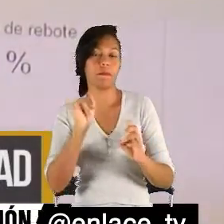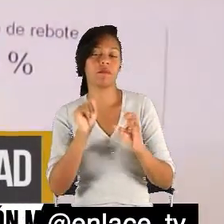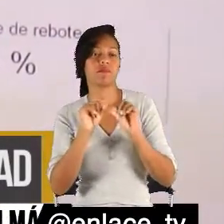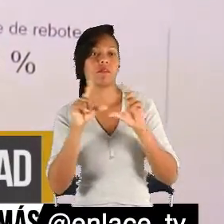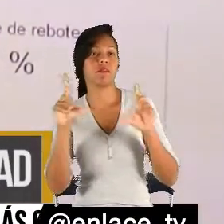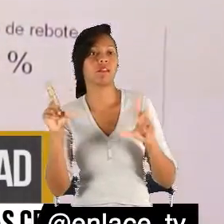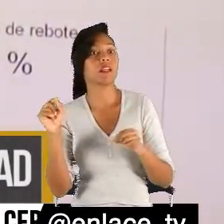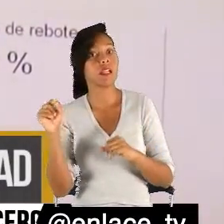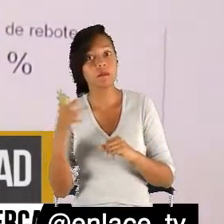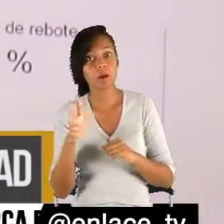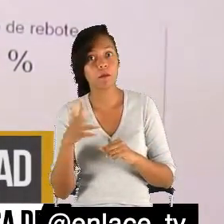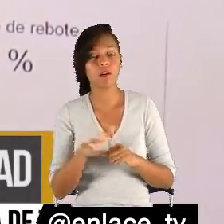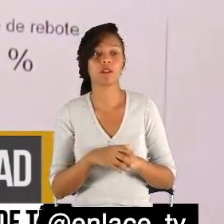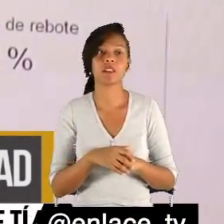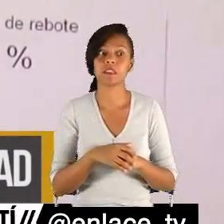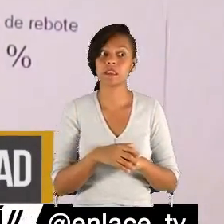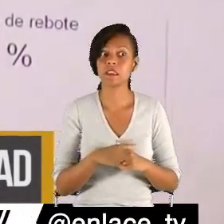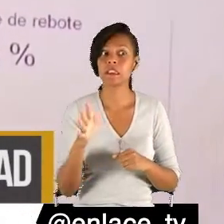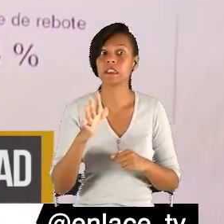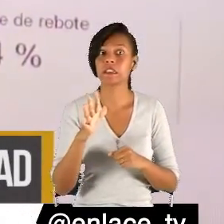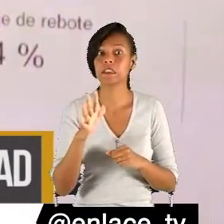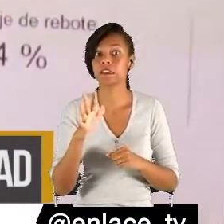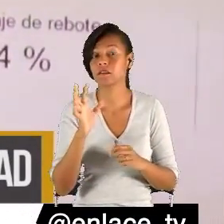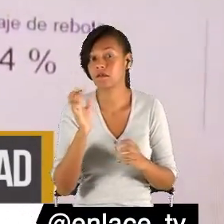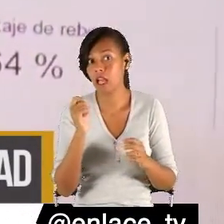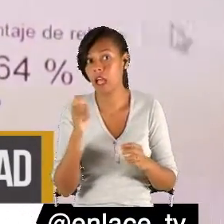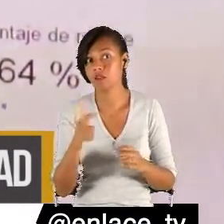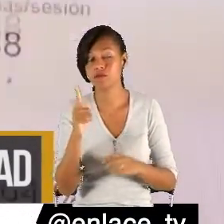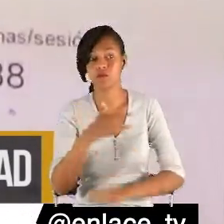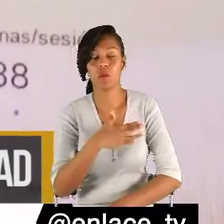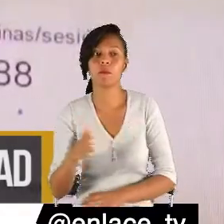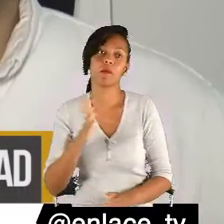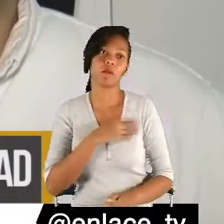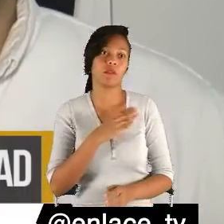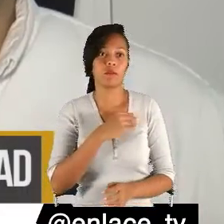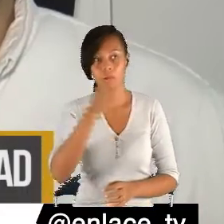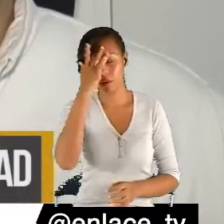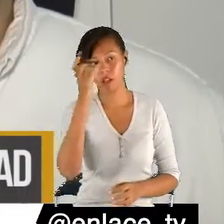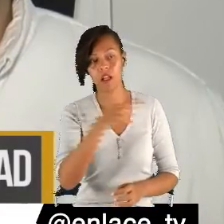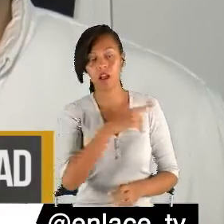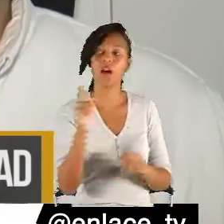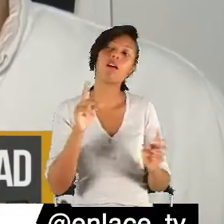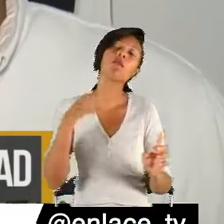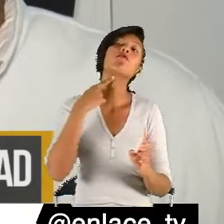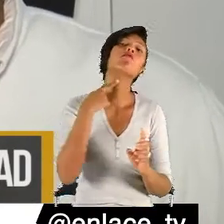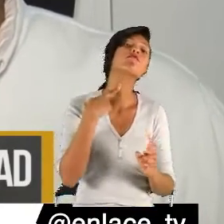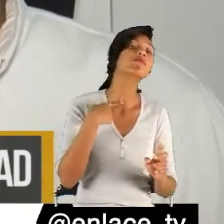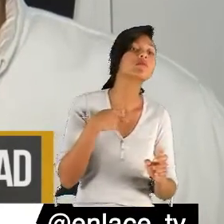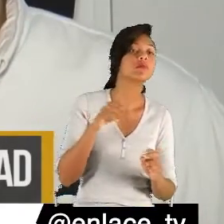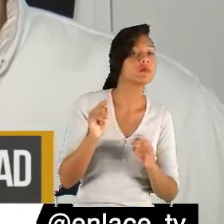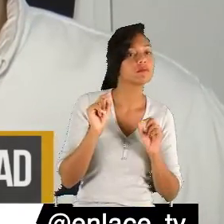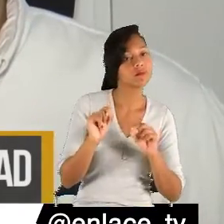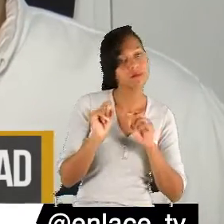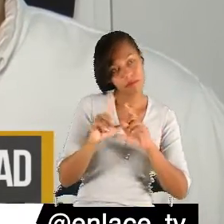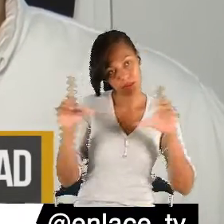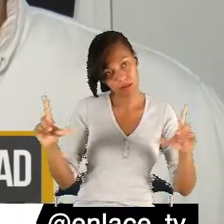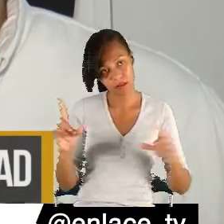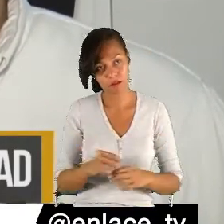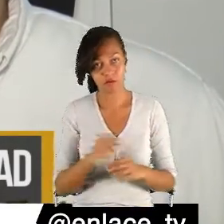esta cifra el medio millón es muy importante porque nos posiciona como un medio influyente en los medios alternativos en la red